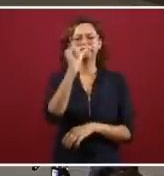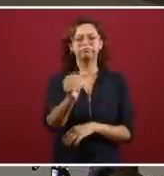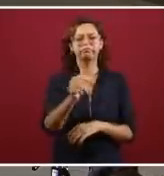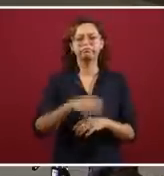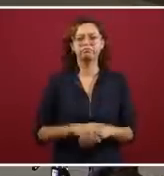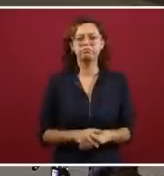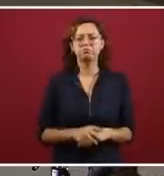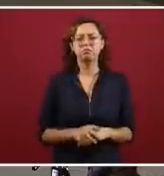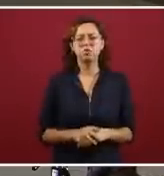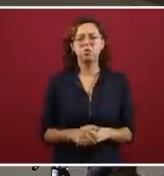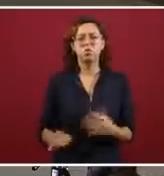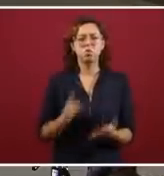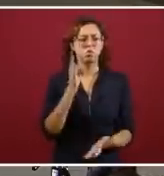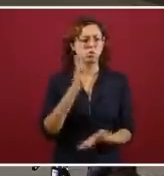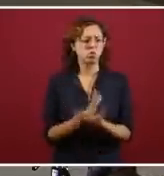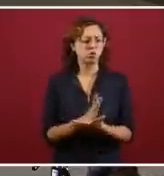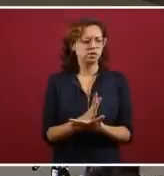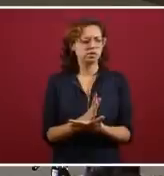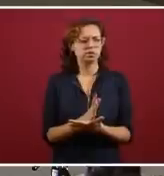dos